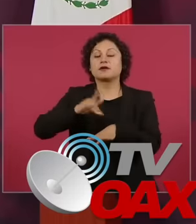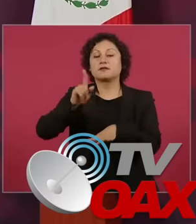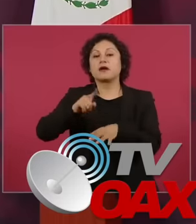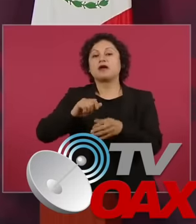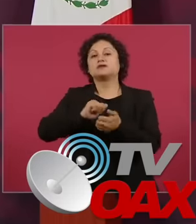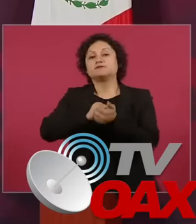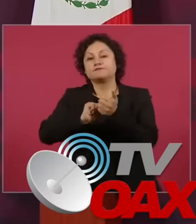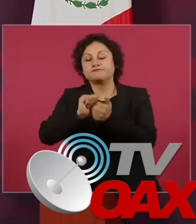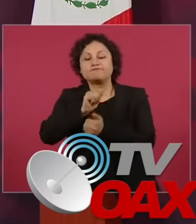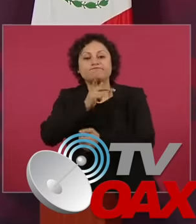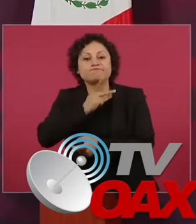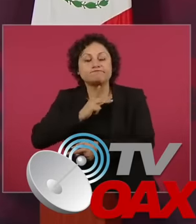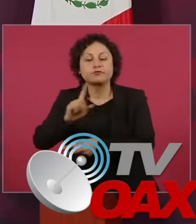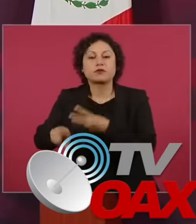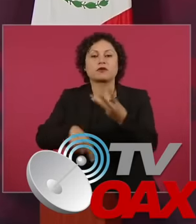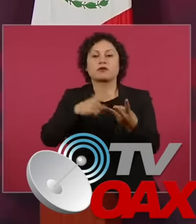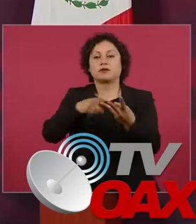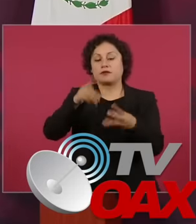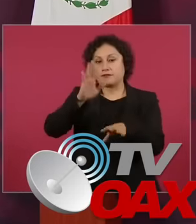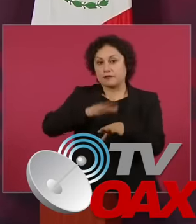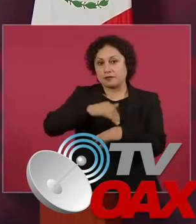istmo,